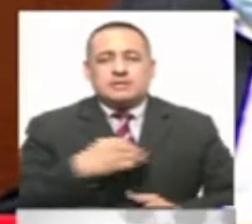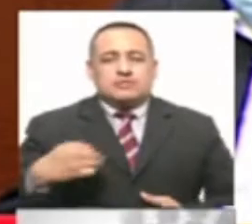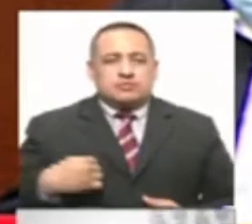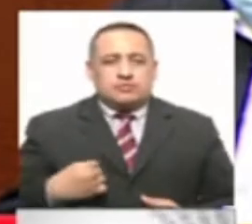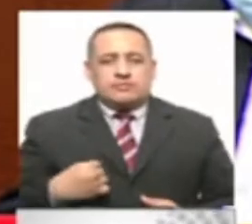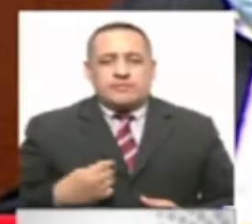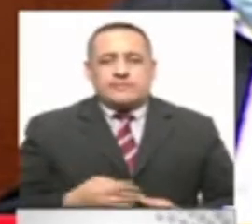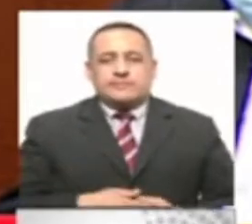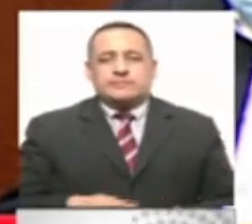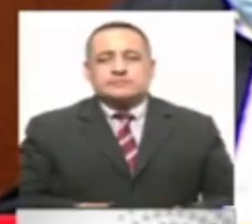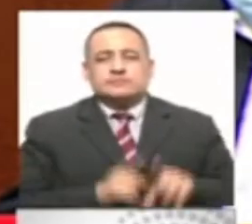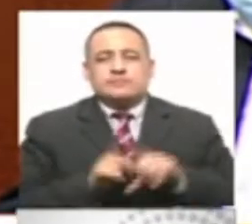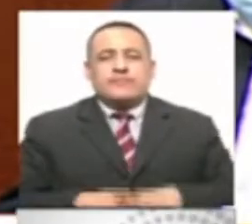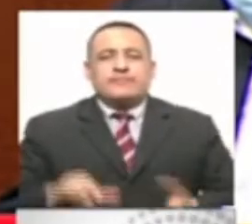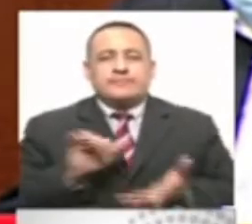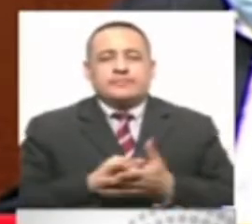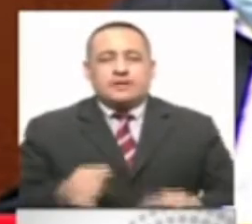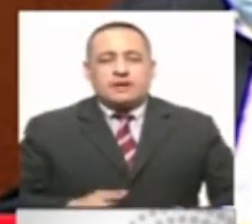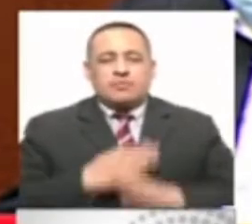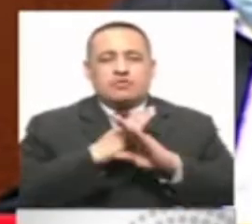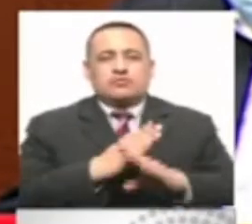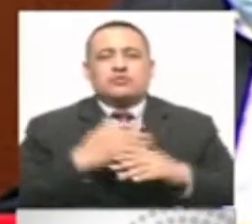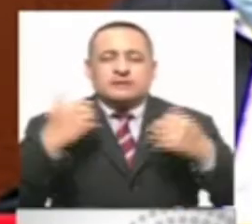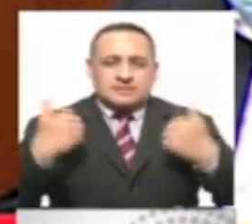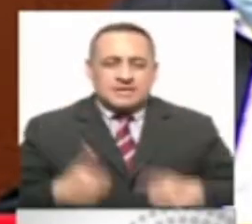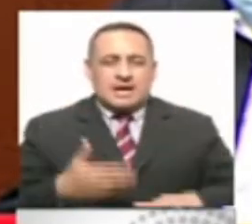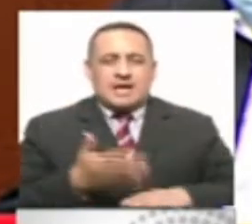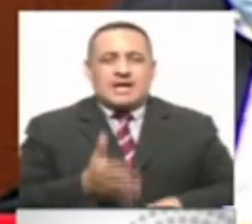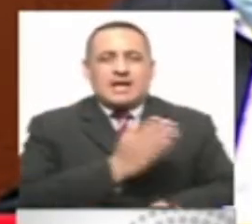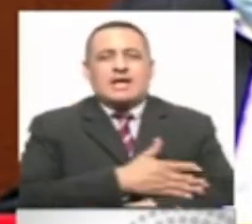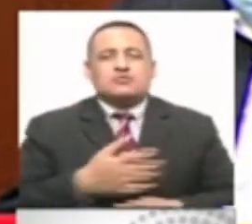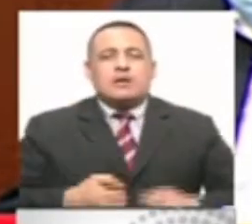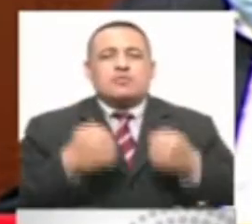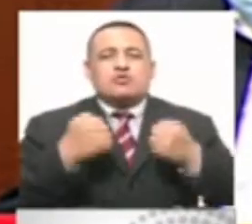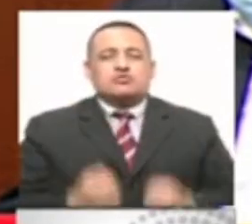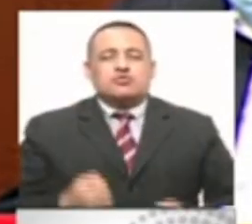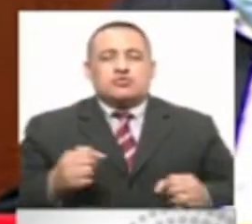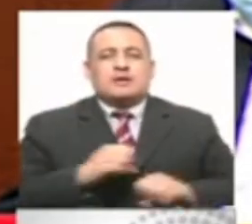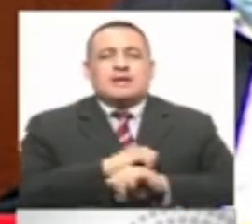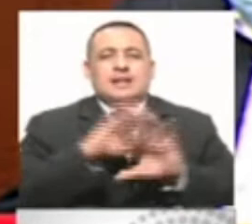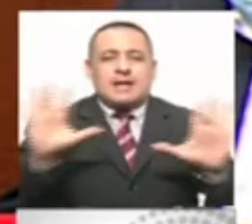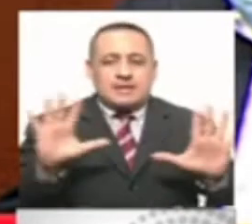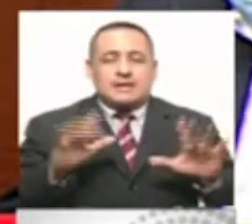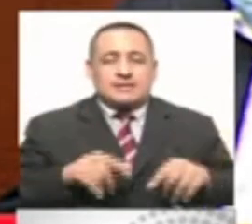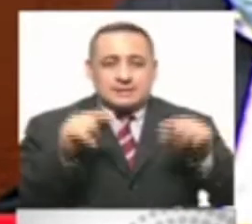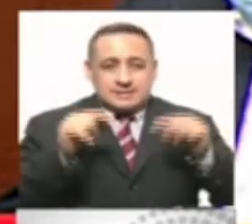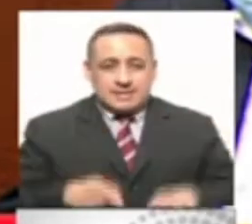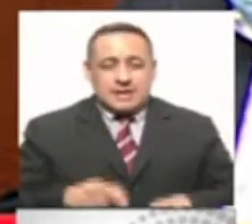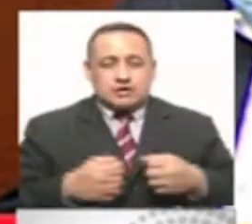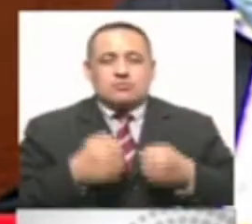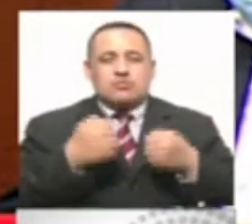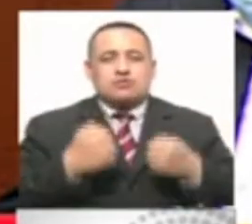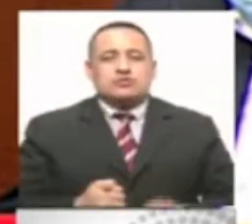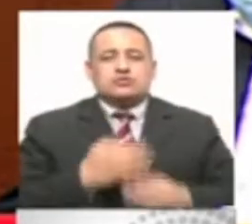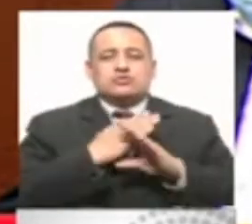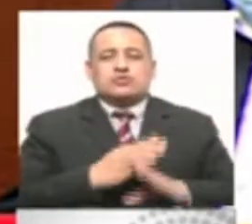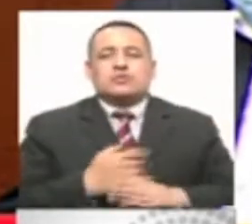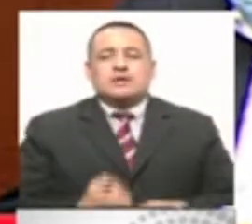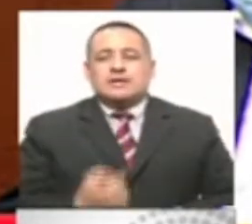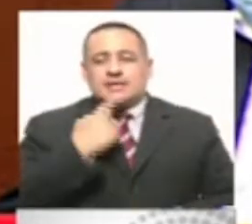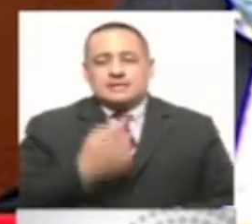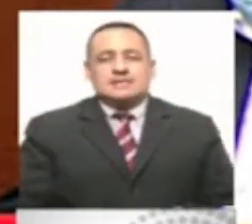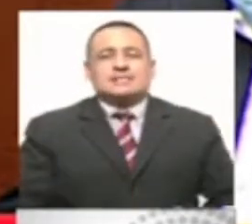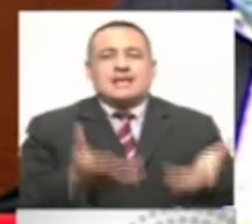ministro. Acá la oposición ya viene con una posición clara. Y esa posición clara es